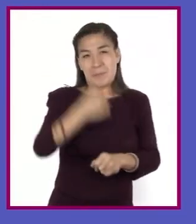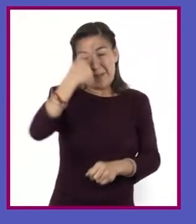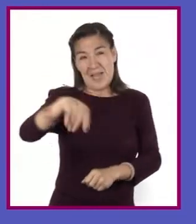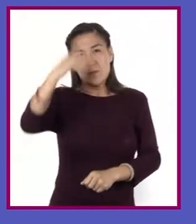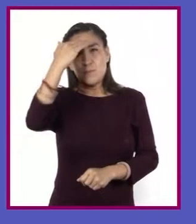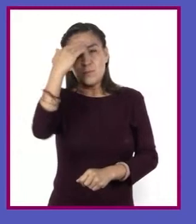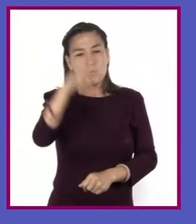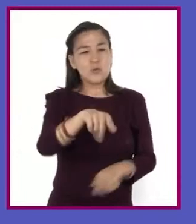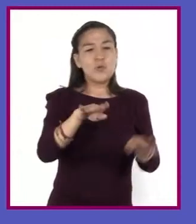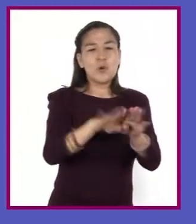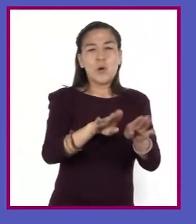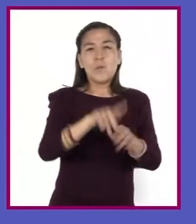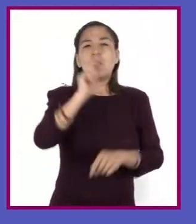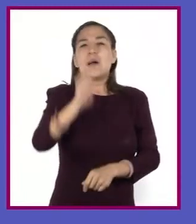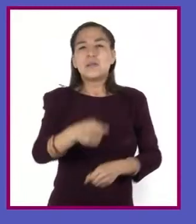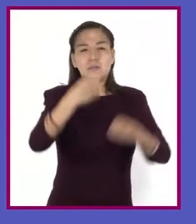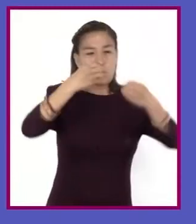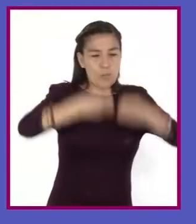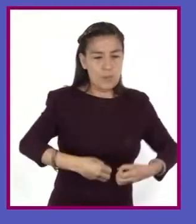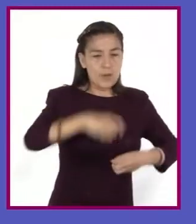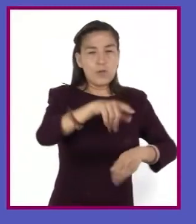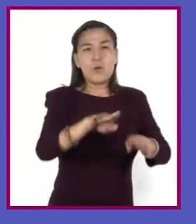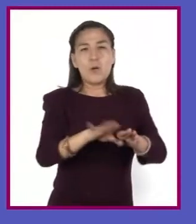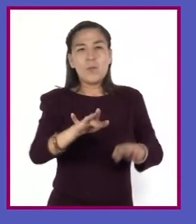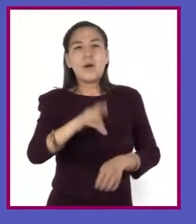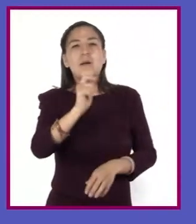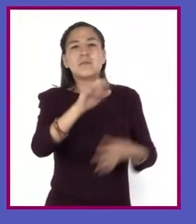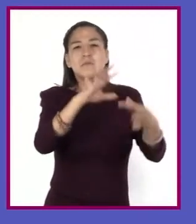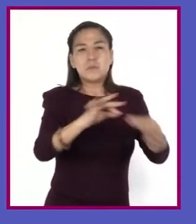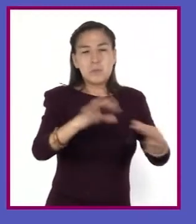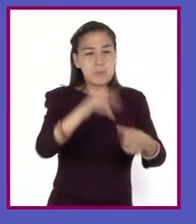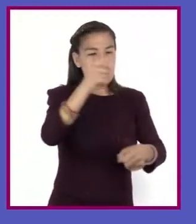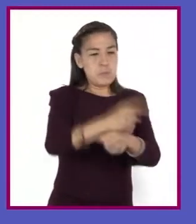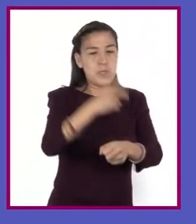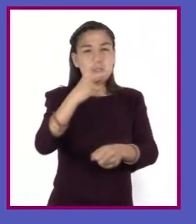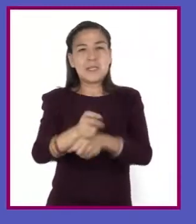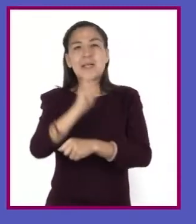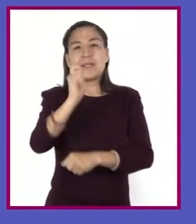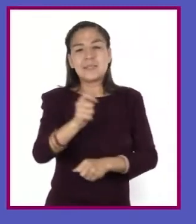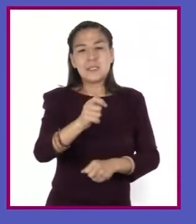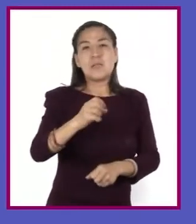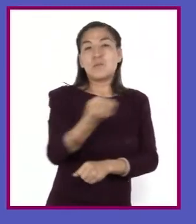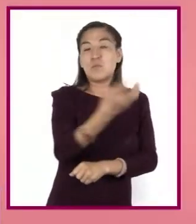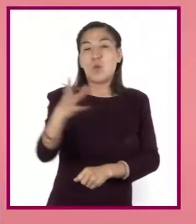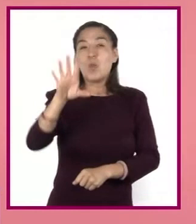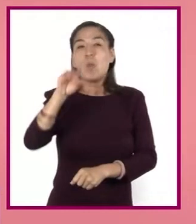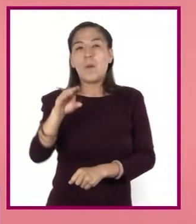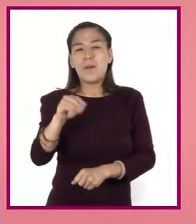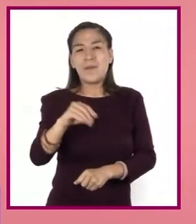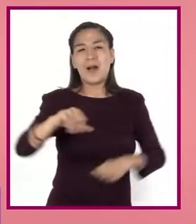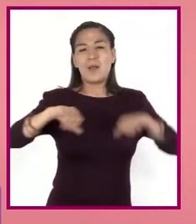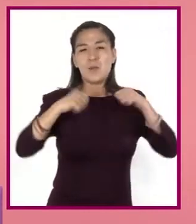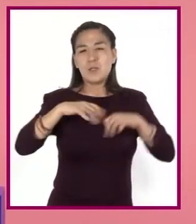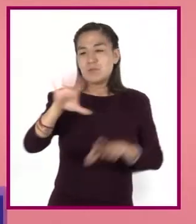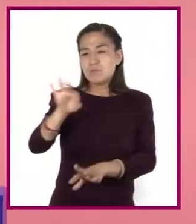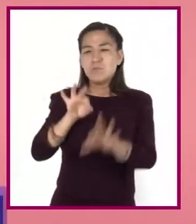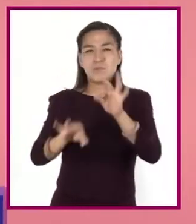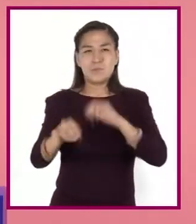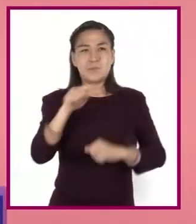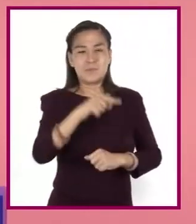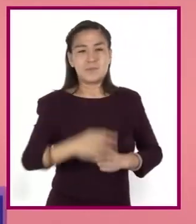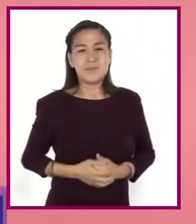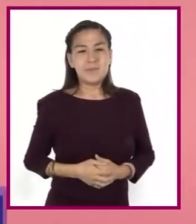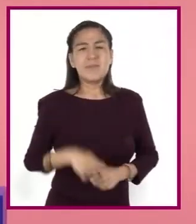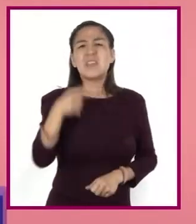las aspiraciones ocupacionales en primera y segunda opción de 90 adolescentes. Como observaron,